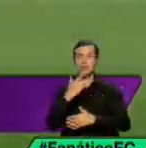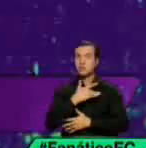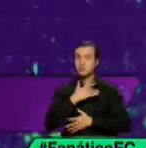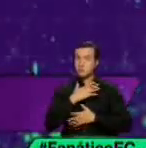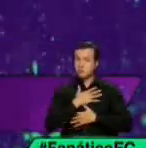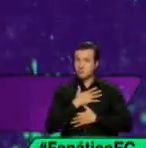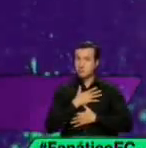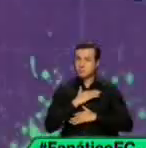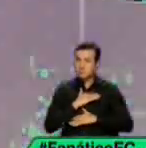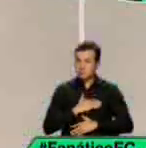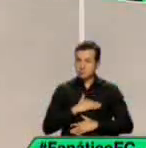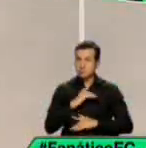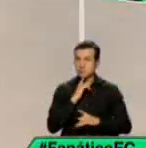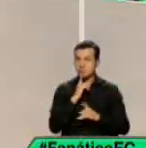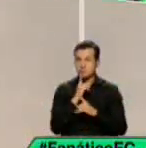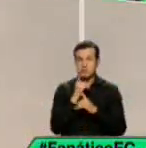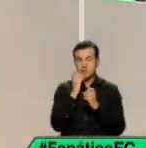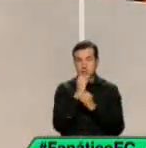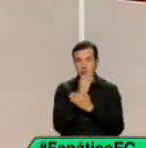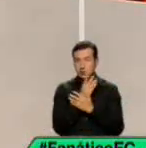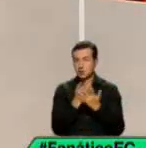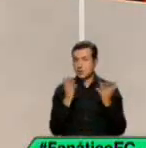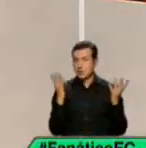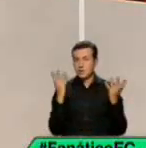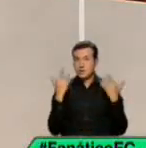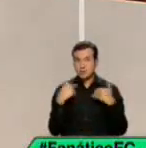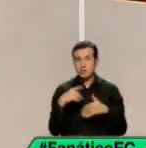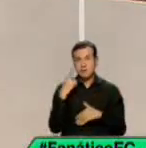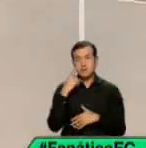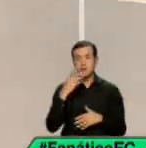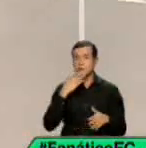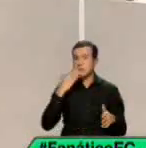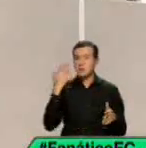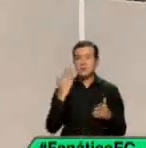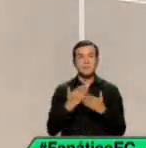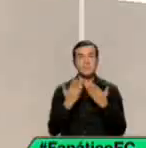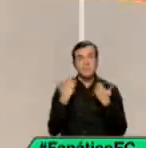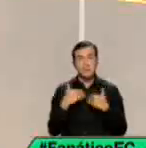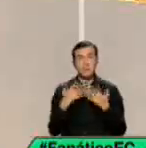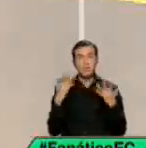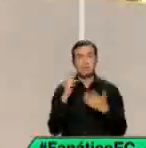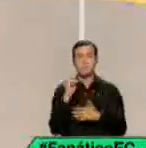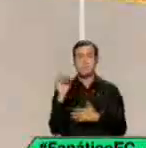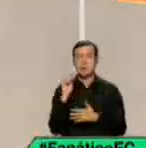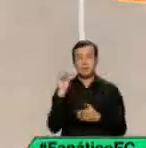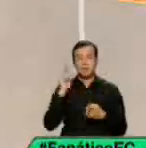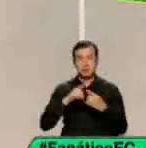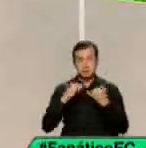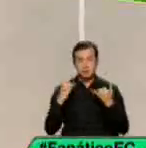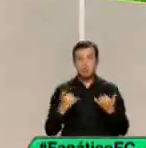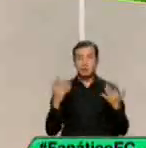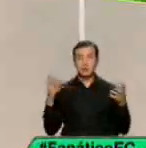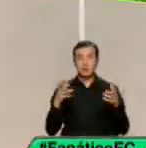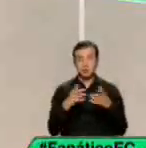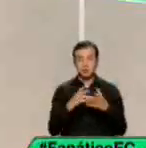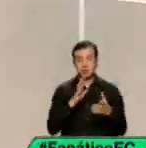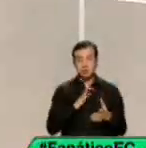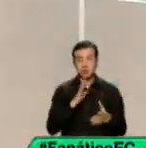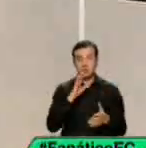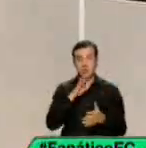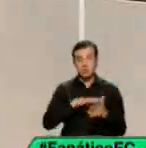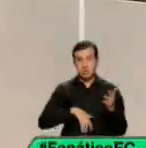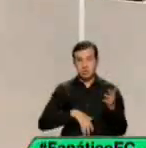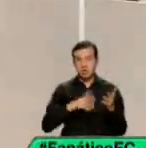gratamente revelado y por supuesto también un agradecimiento que mantiene Lionel Messi hasta la presente fecha con el técnico